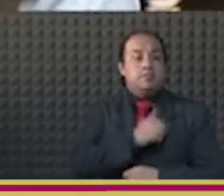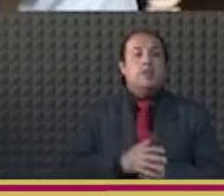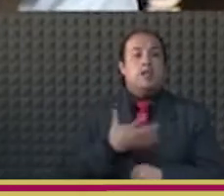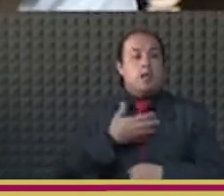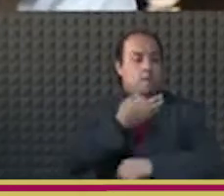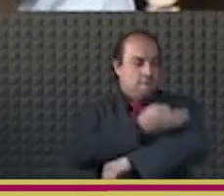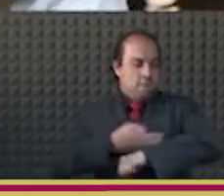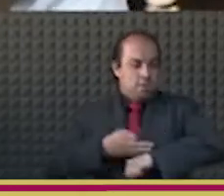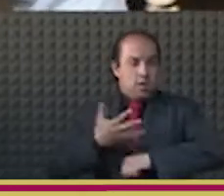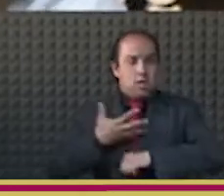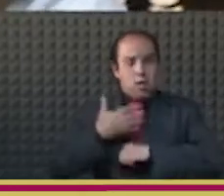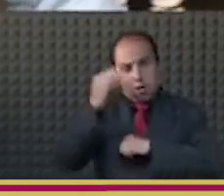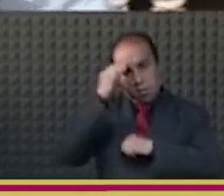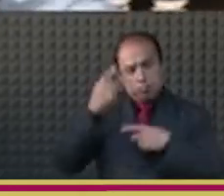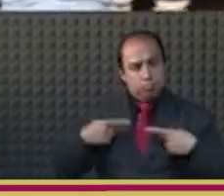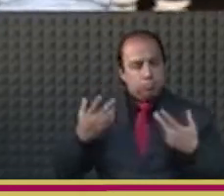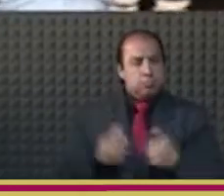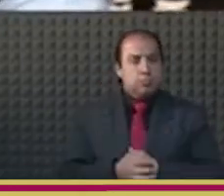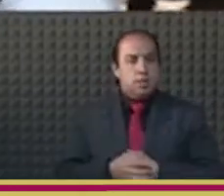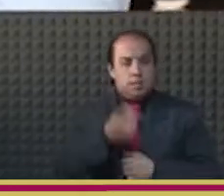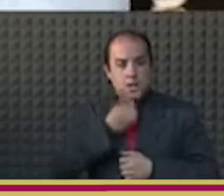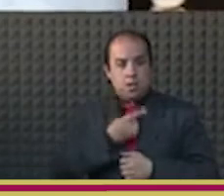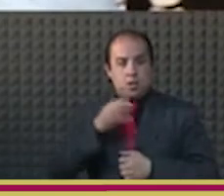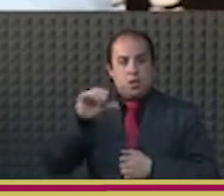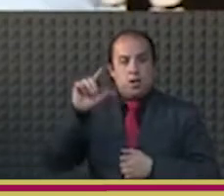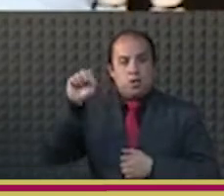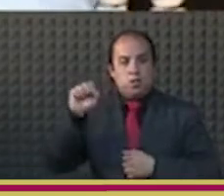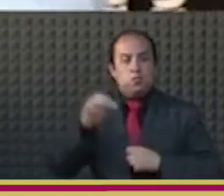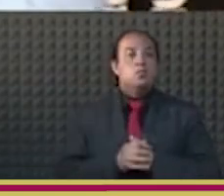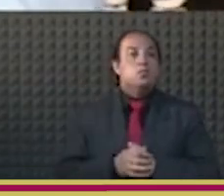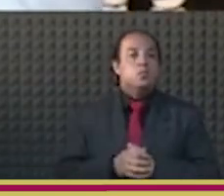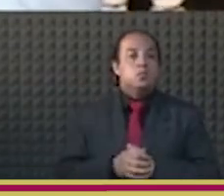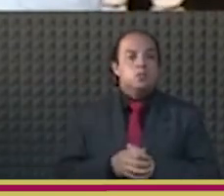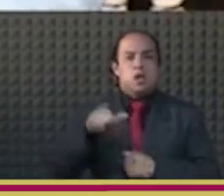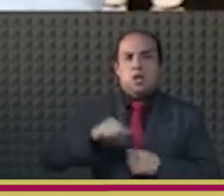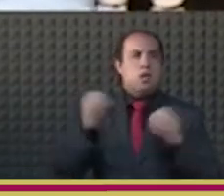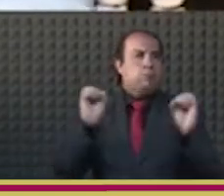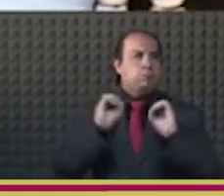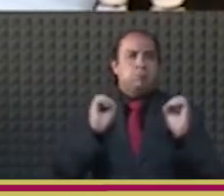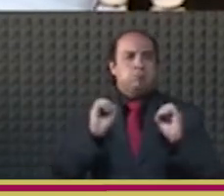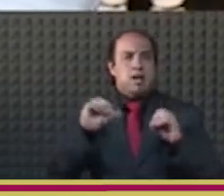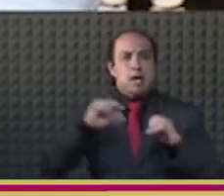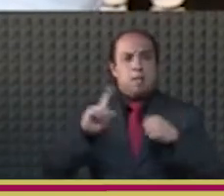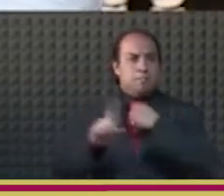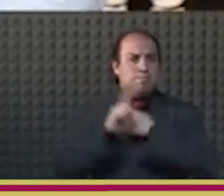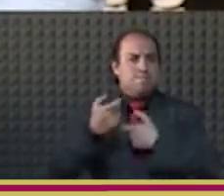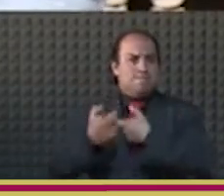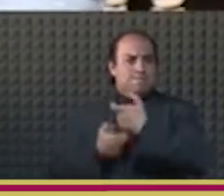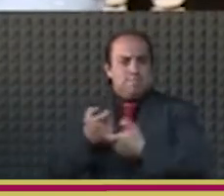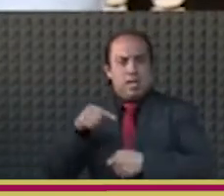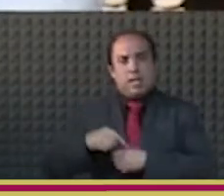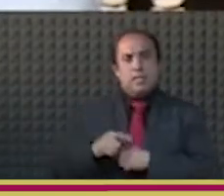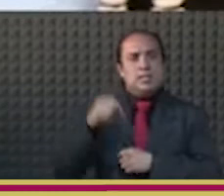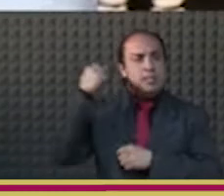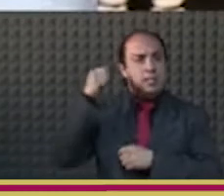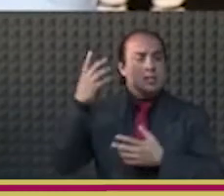Tengo un familiar que tiene un conocido allá. Me dijo, mira, Carlín, aquí no hay nada. Aquí la crisis, la verdad, estaba muy feo aquí en el estado de